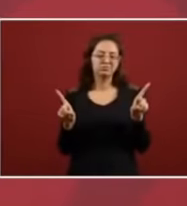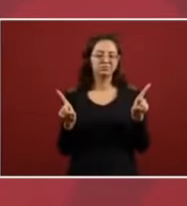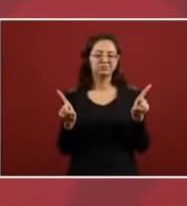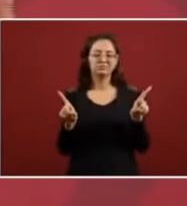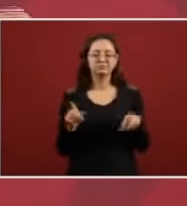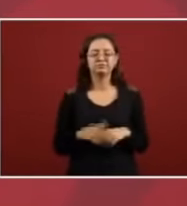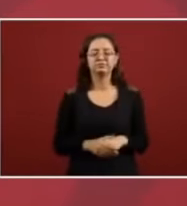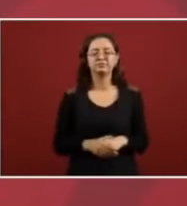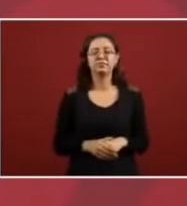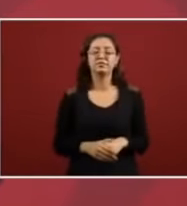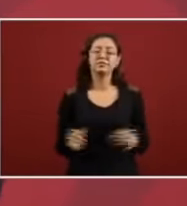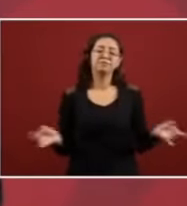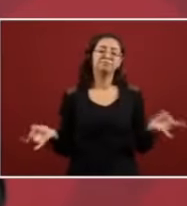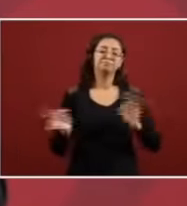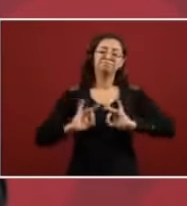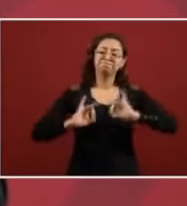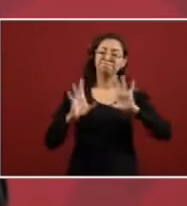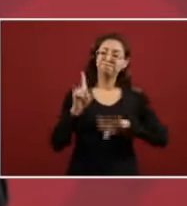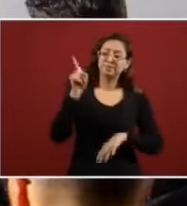culiacán